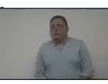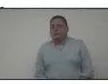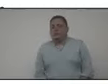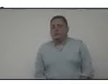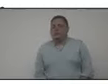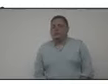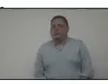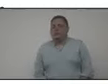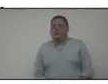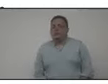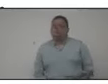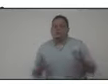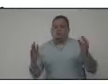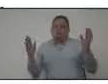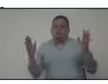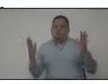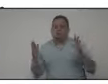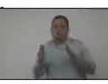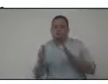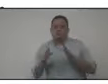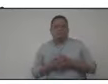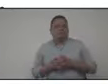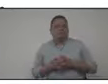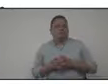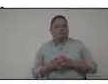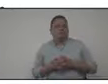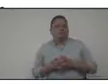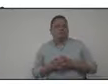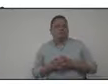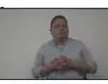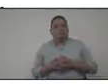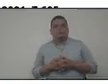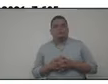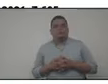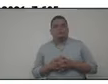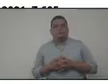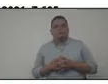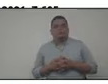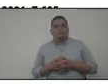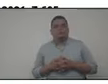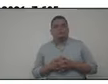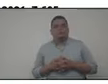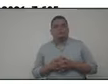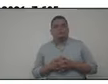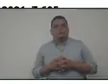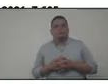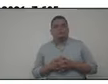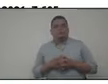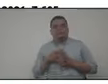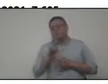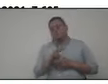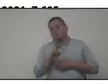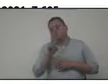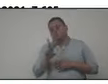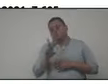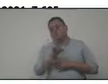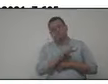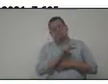Se redujo un poco en las autorizaciones del laboratorio clínico con respecto al